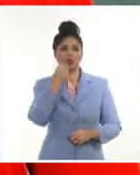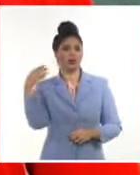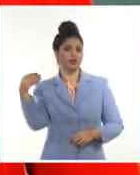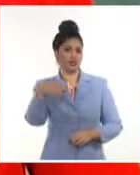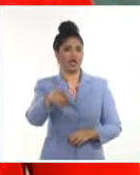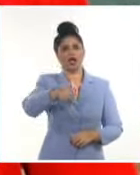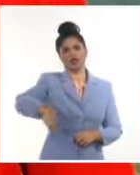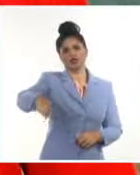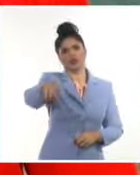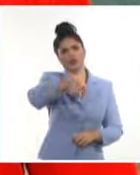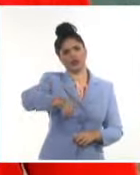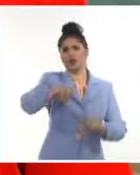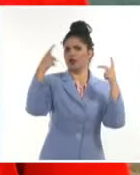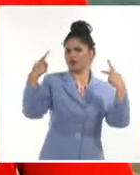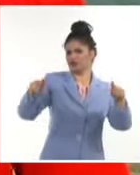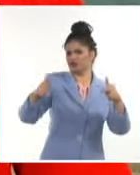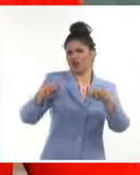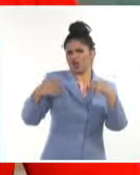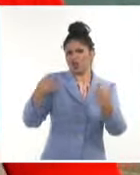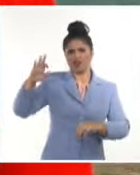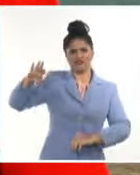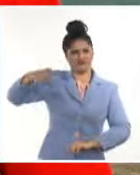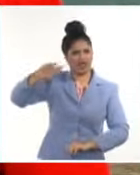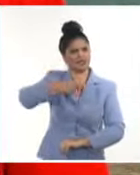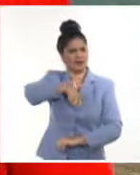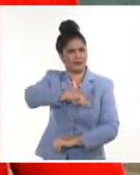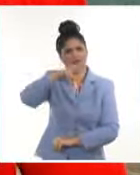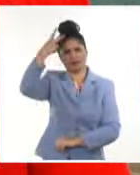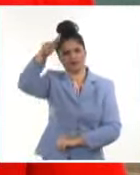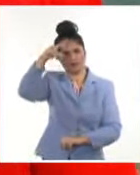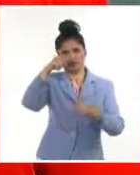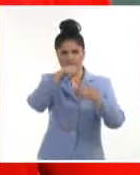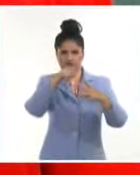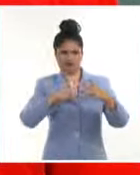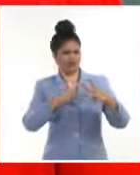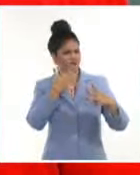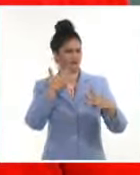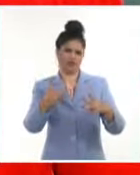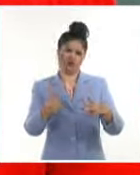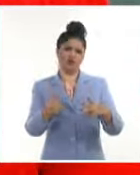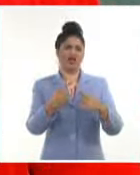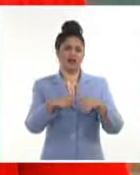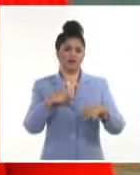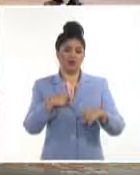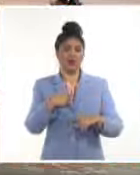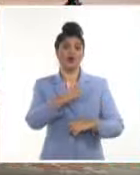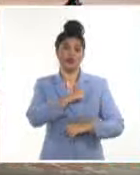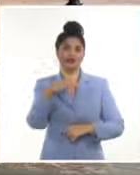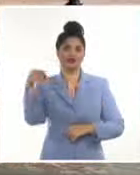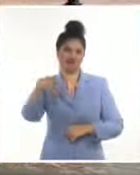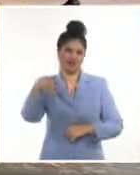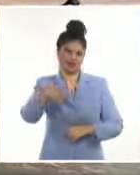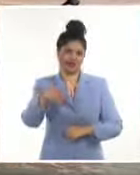Francia, España, México, son potencias en la pelota baja, pero yo me veo y me siento en condiciones.